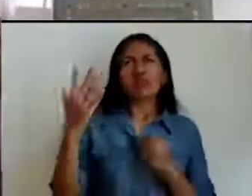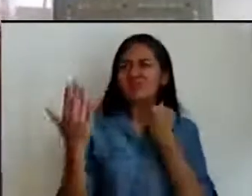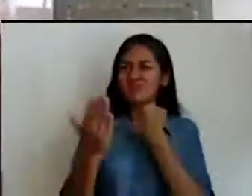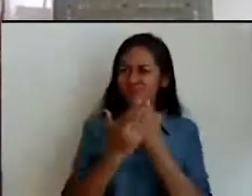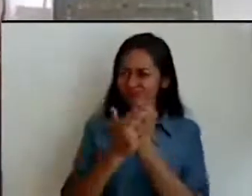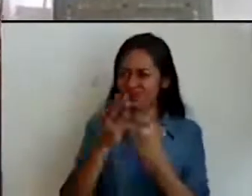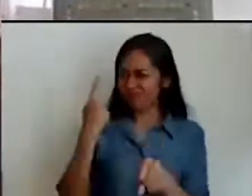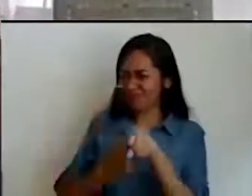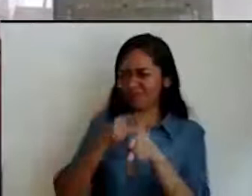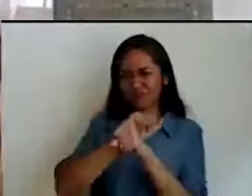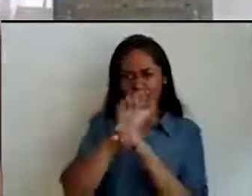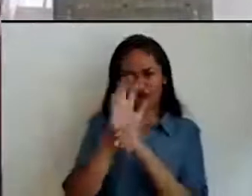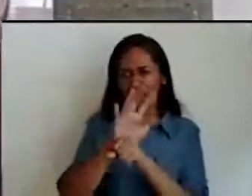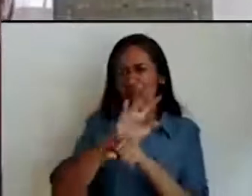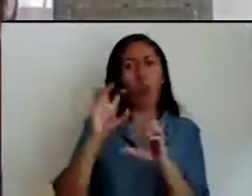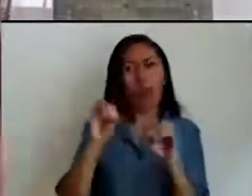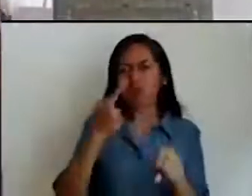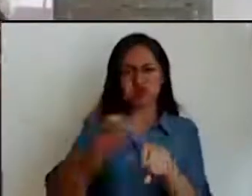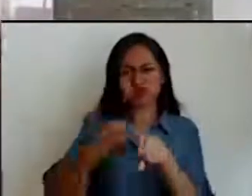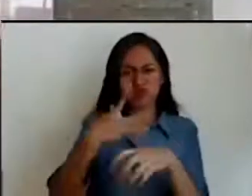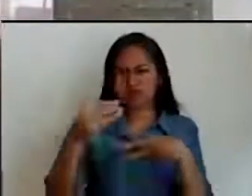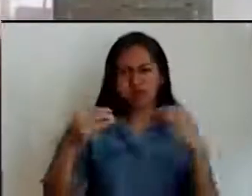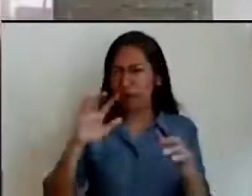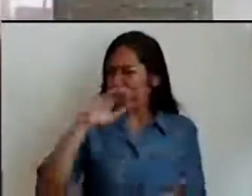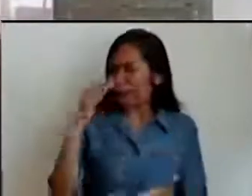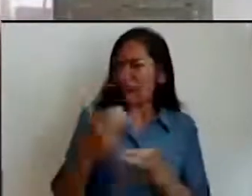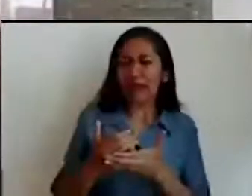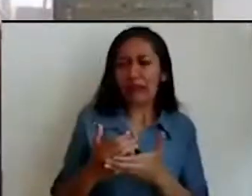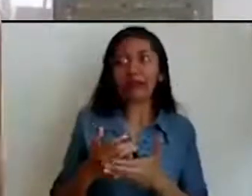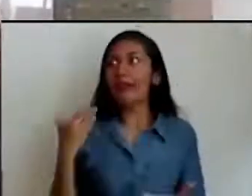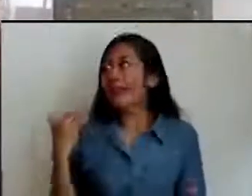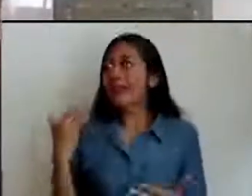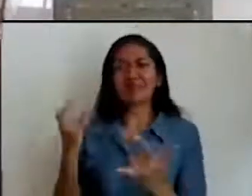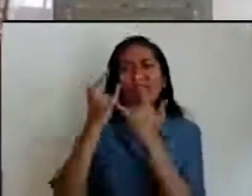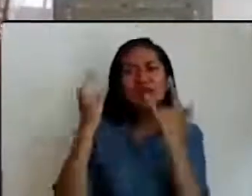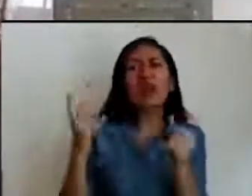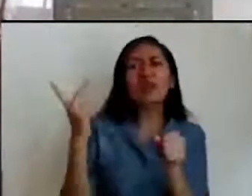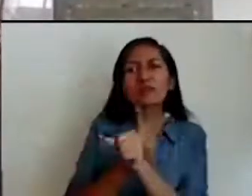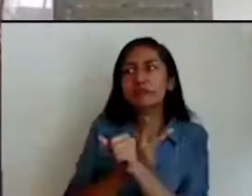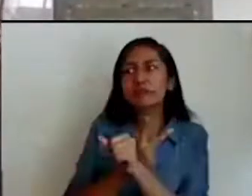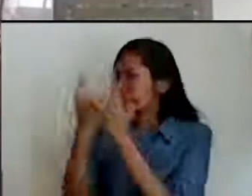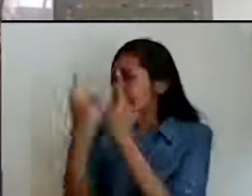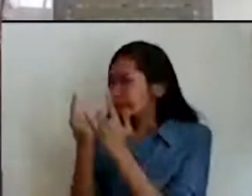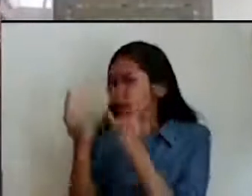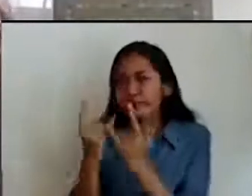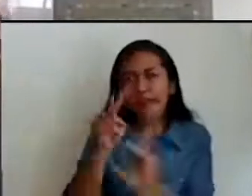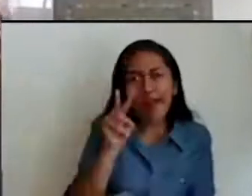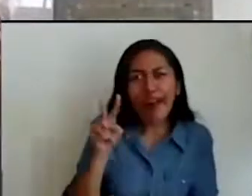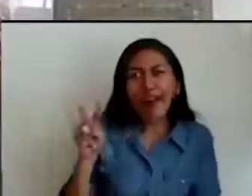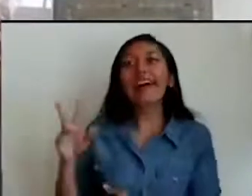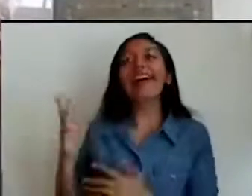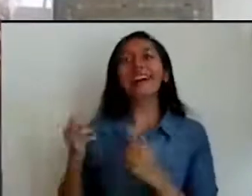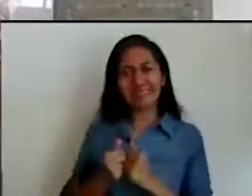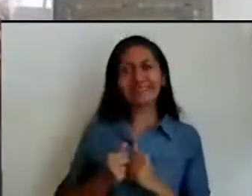sentido. Haremos un recorrido desde la época medieval hasta la actualidad, terminando con esta obra que se